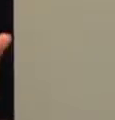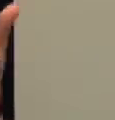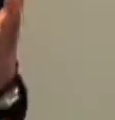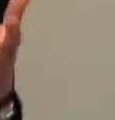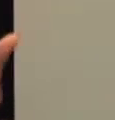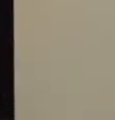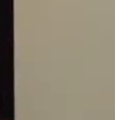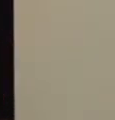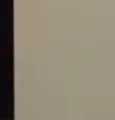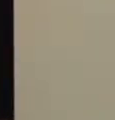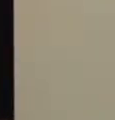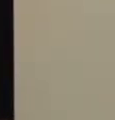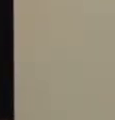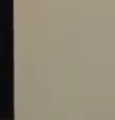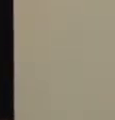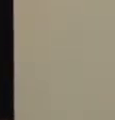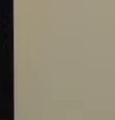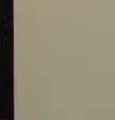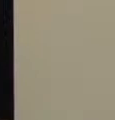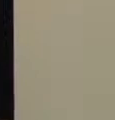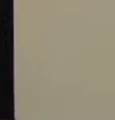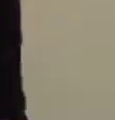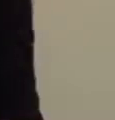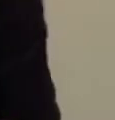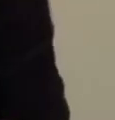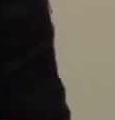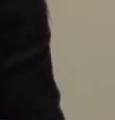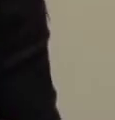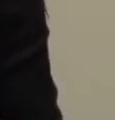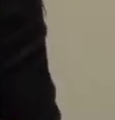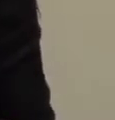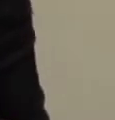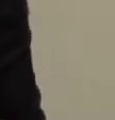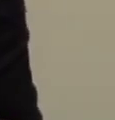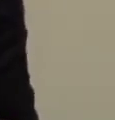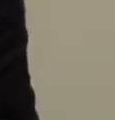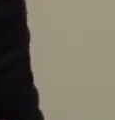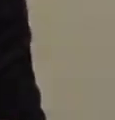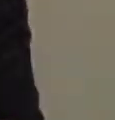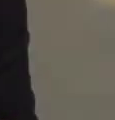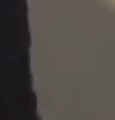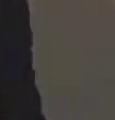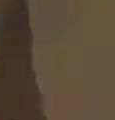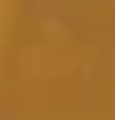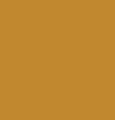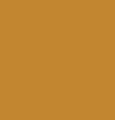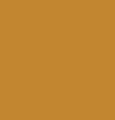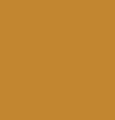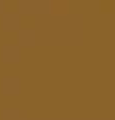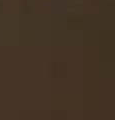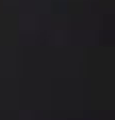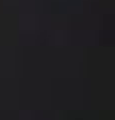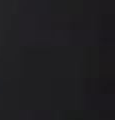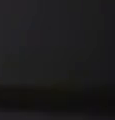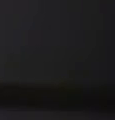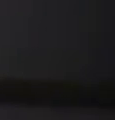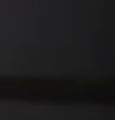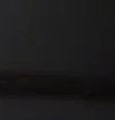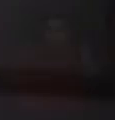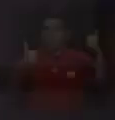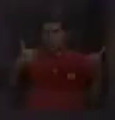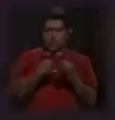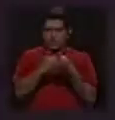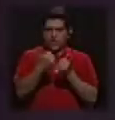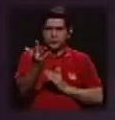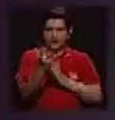en una semana, en 15 días. Y eso para las víctimas realmente que es un aporte fundamental. Creo que también otro de los grandes retos